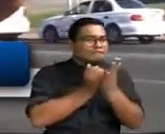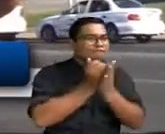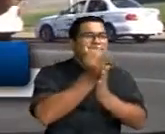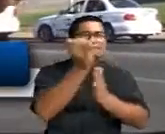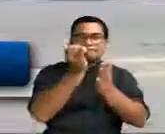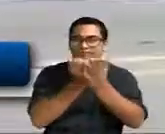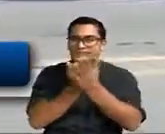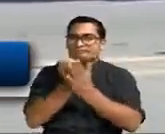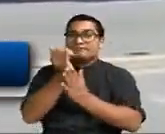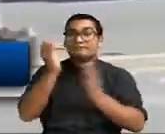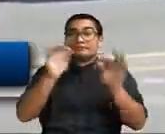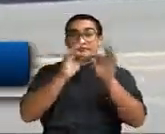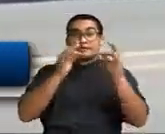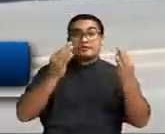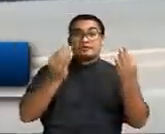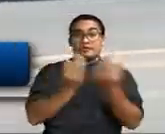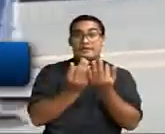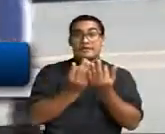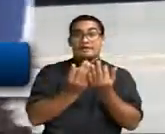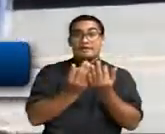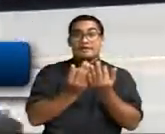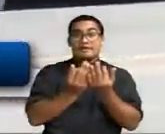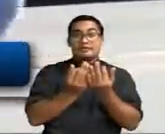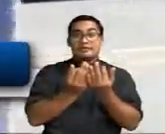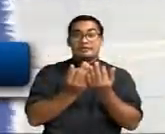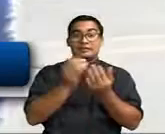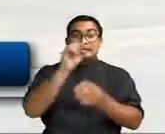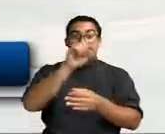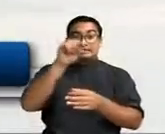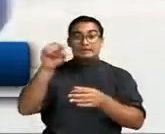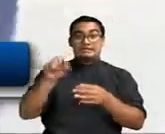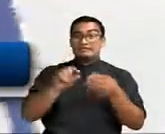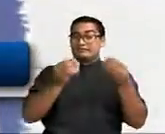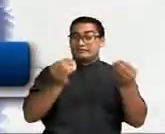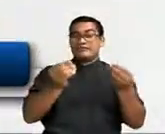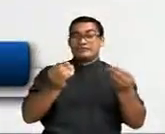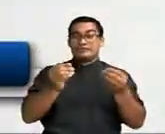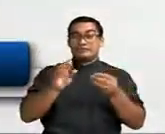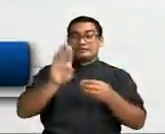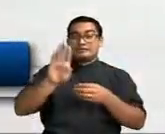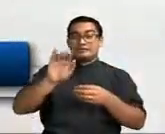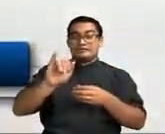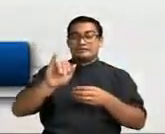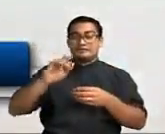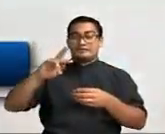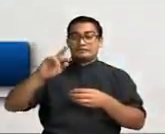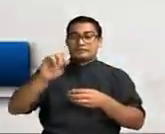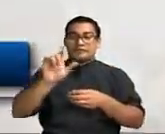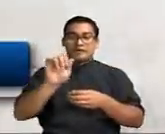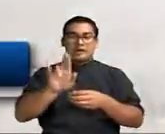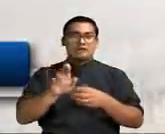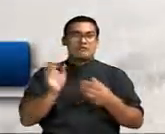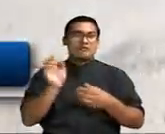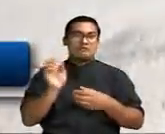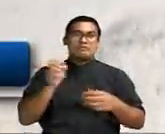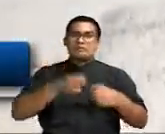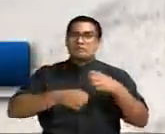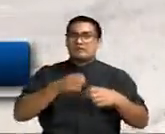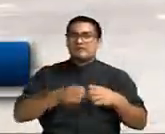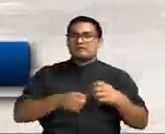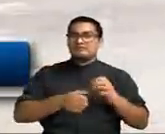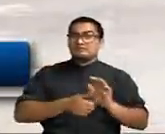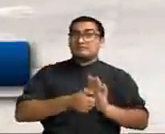una familia hay varias personas que padecen o han padecido de trastornos del estado de ánimo. Y